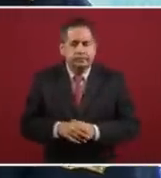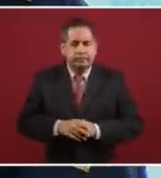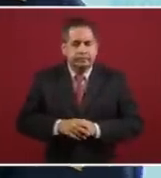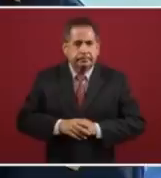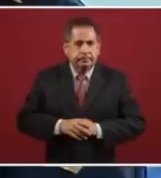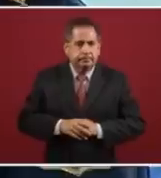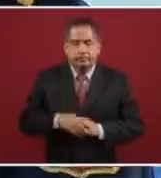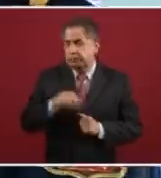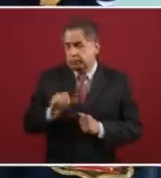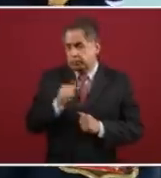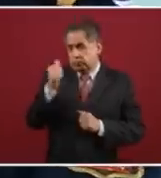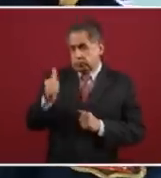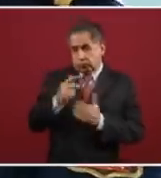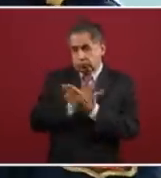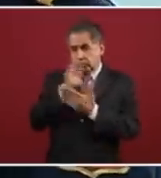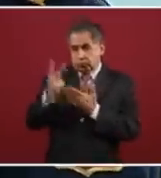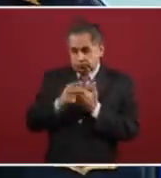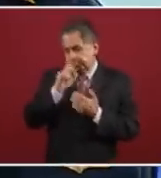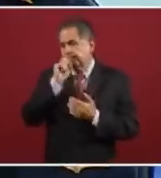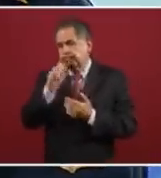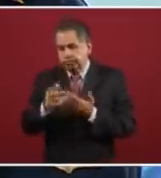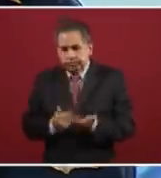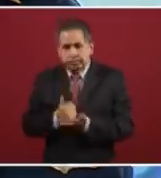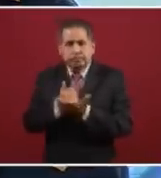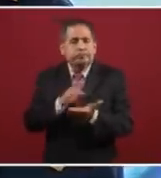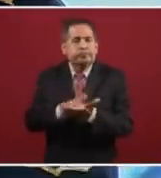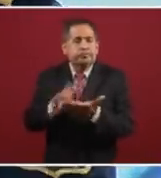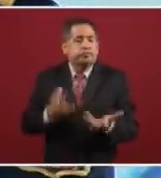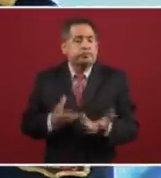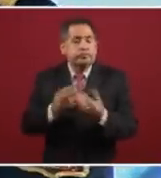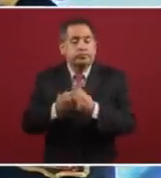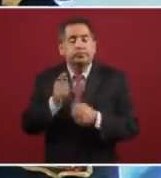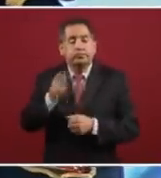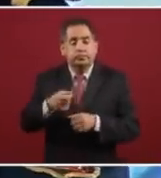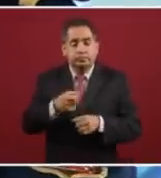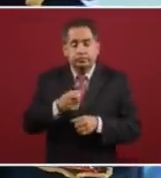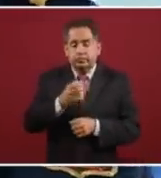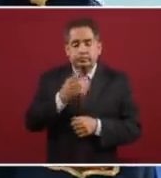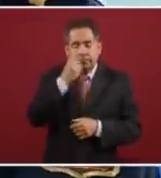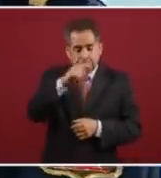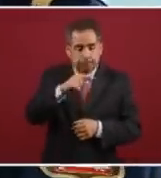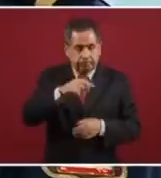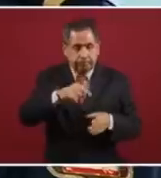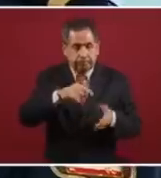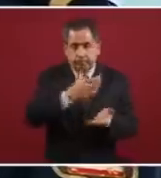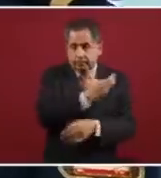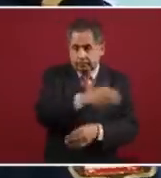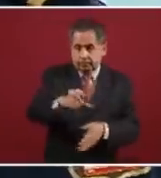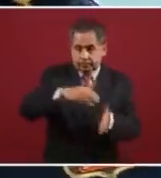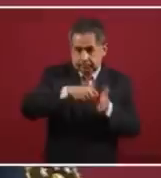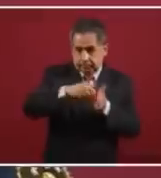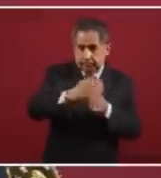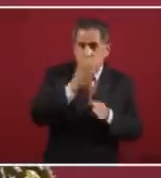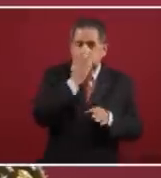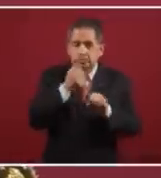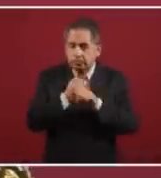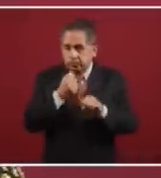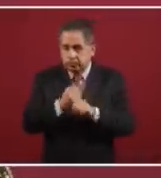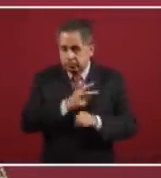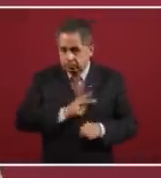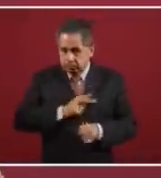Otro de los programas en donde se está participando es la distribución de fertilizantes, dándoles